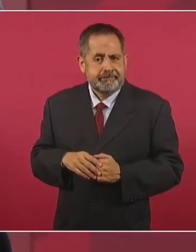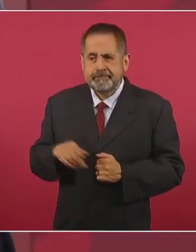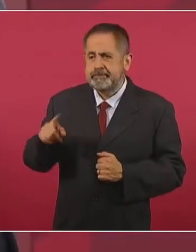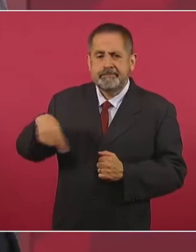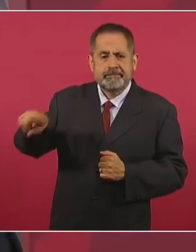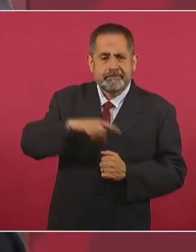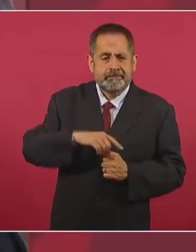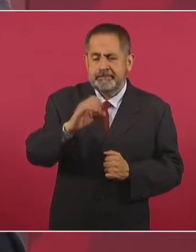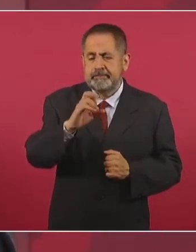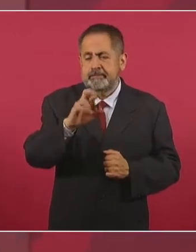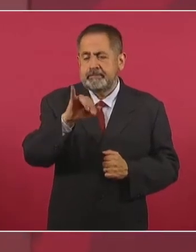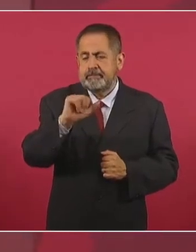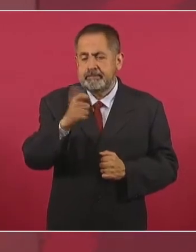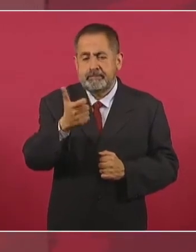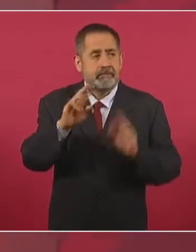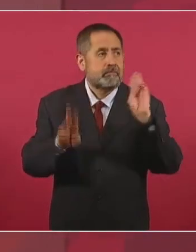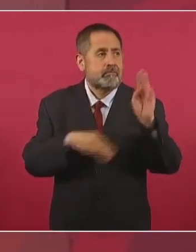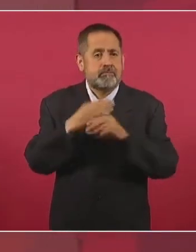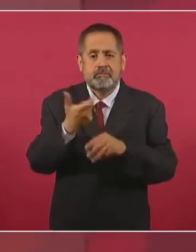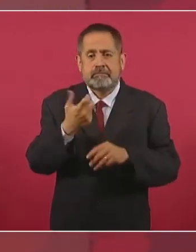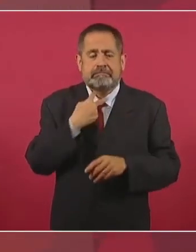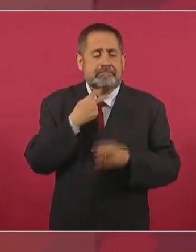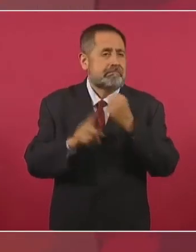precipitado la crisis económica mundial,